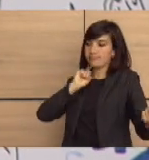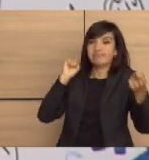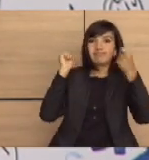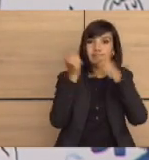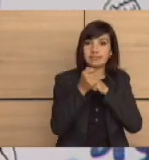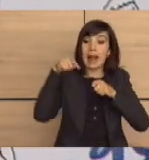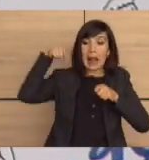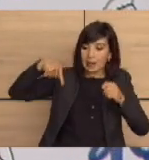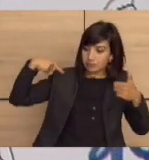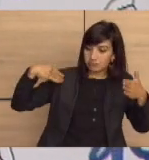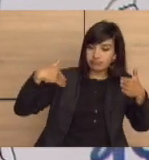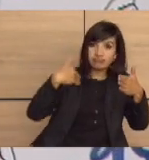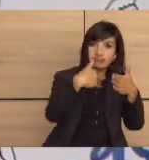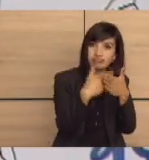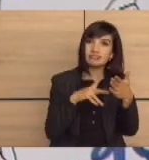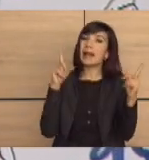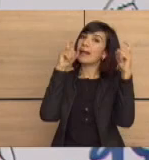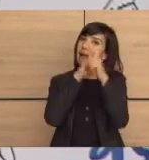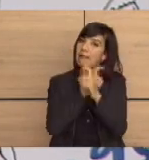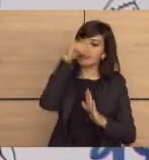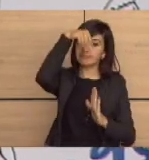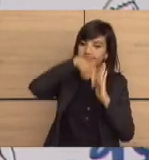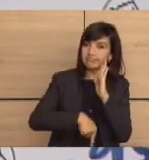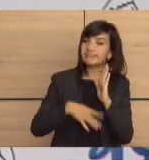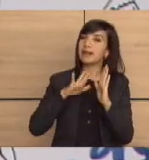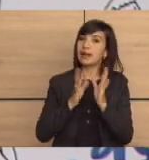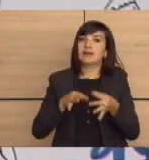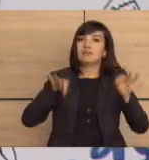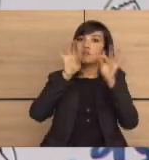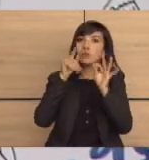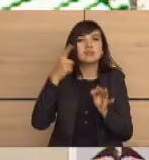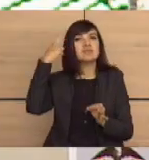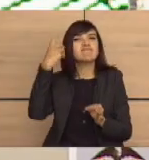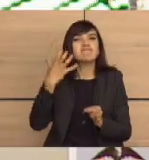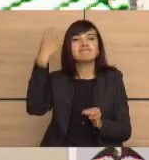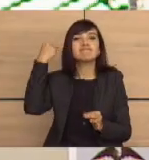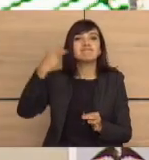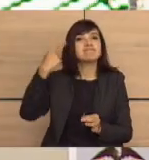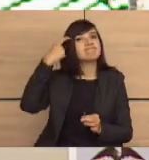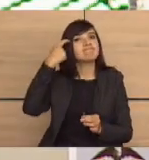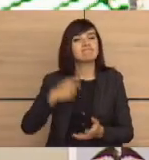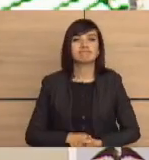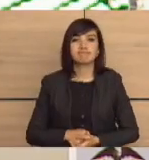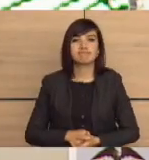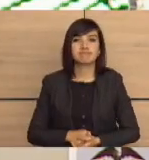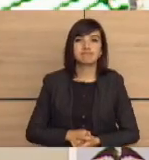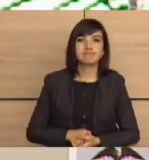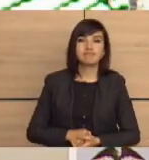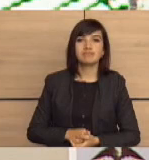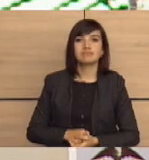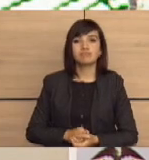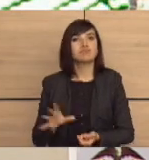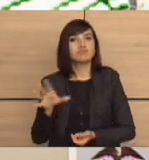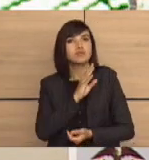enseñanza de la historia, no solo en la educación secundaria, sino en la universitaria y en todas partes. Ser capaces de elaborar